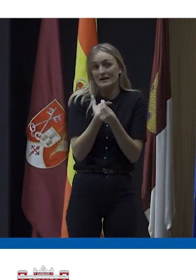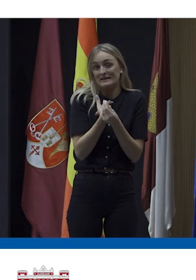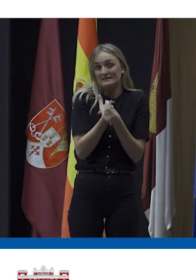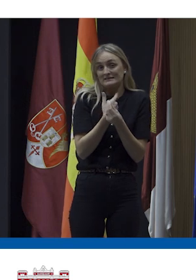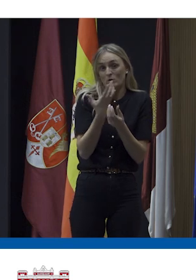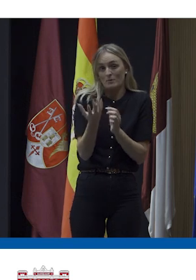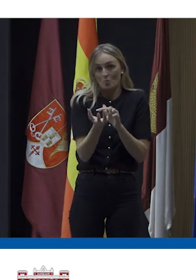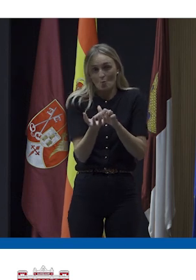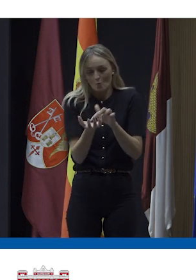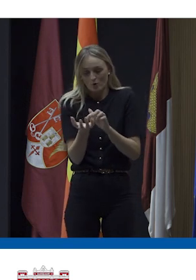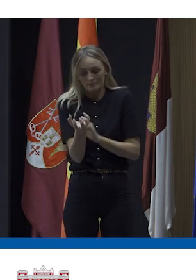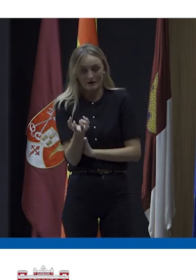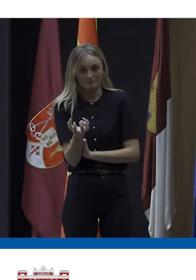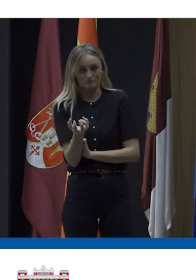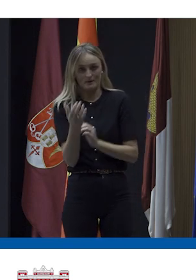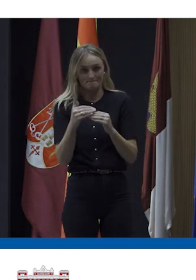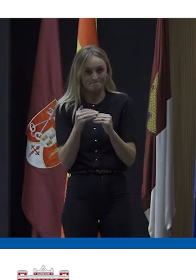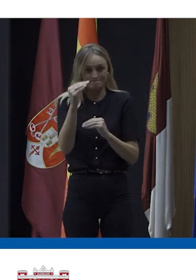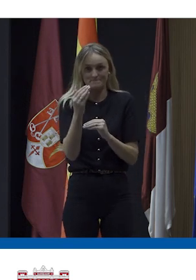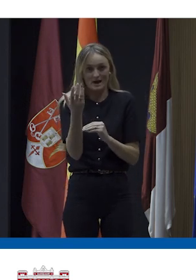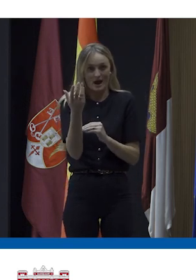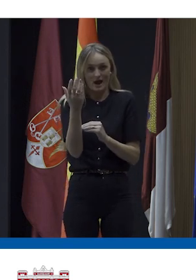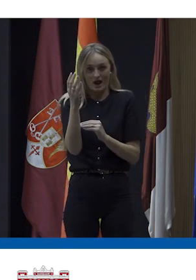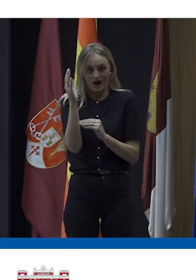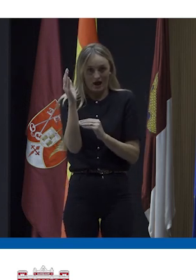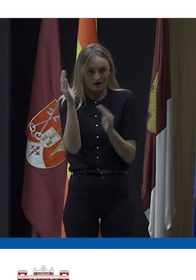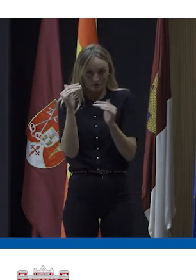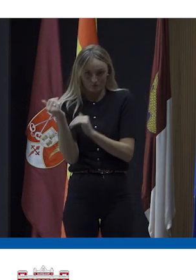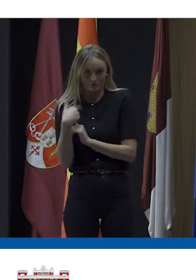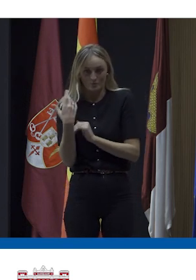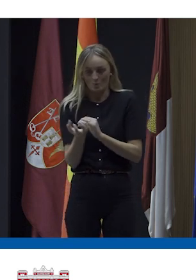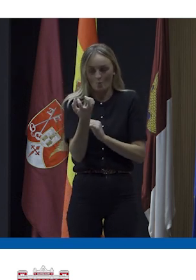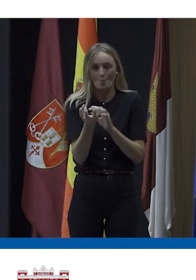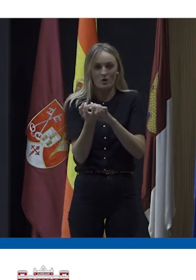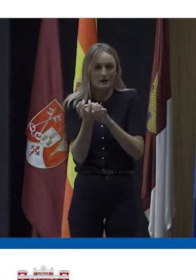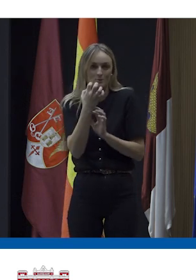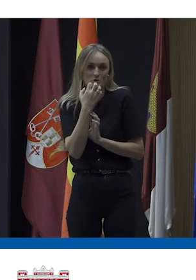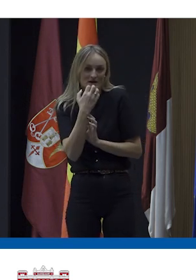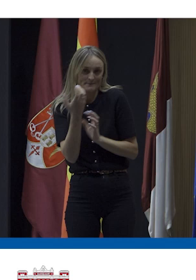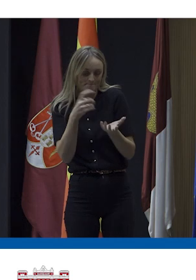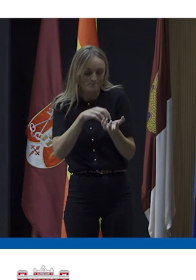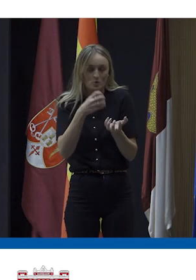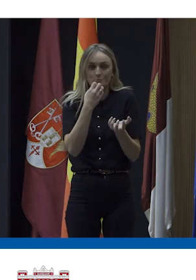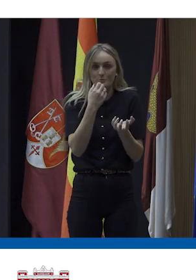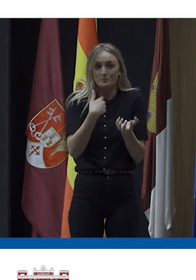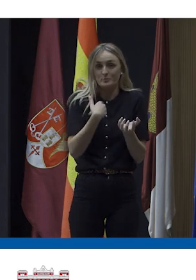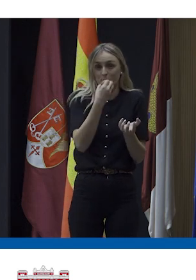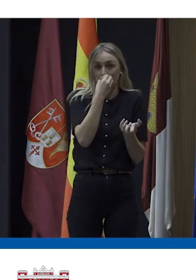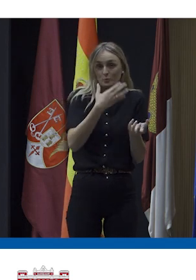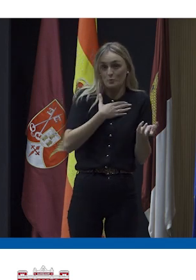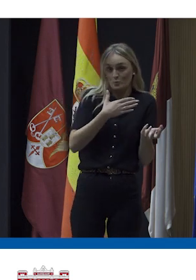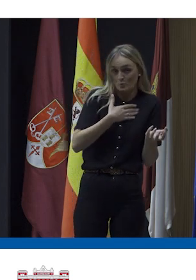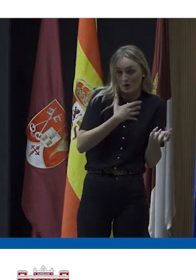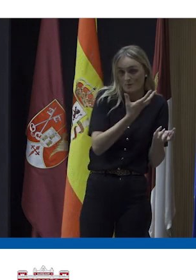una mano, no más. Lo que quepa en una mano, compren ustedes y no pasen de ahí, porque es que lo que es bueno por el ácido